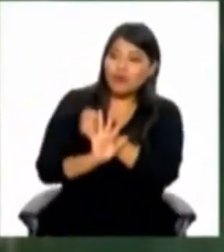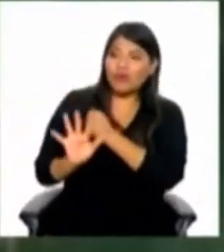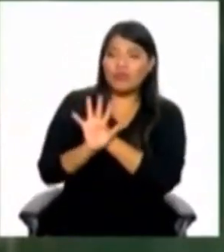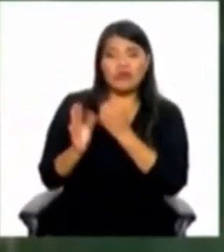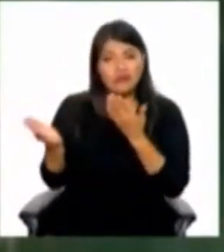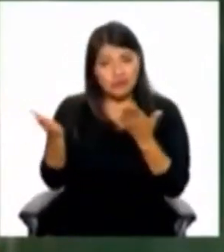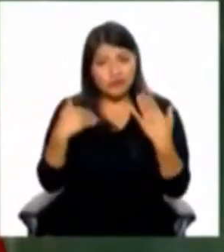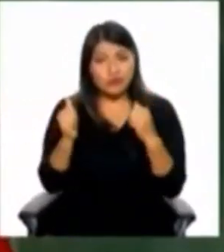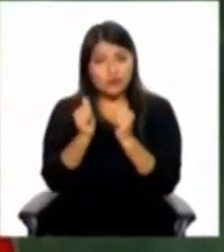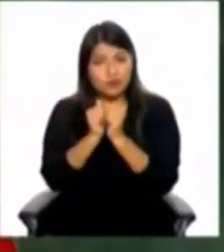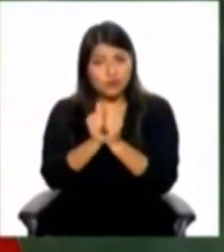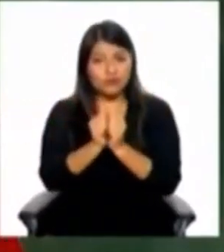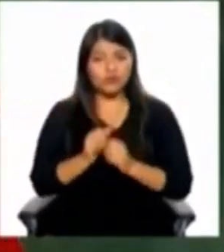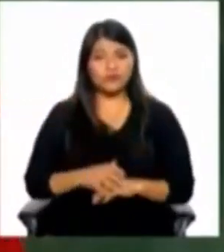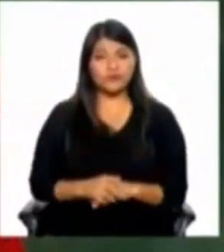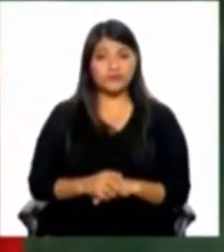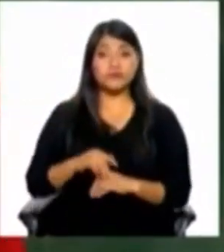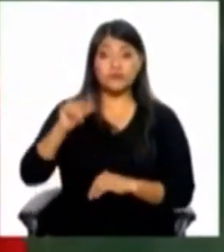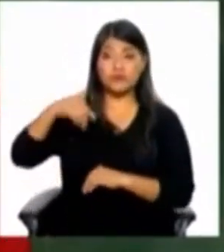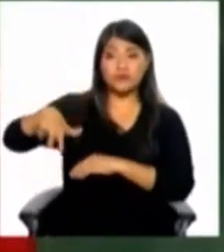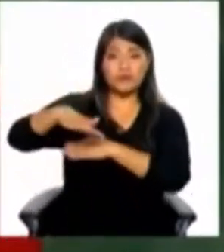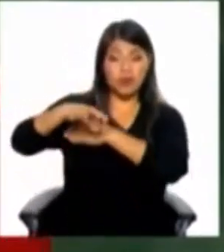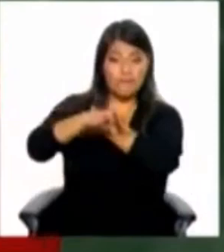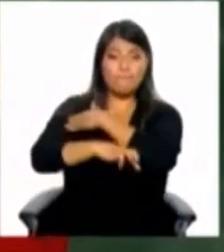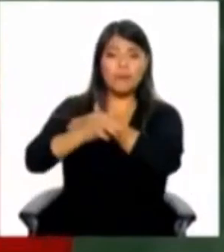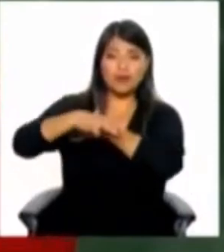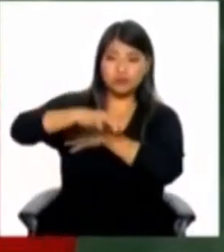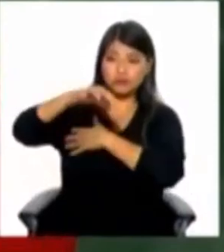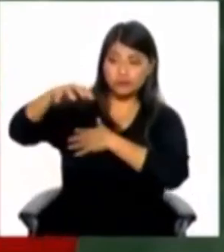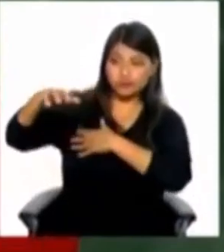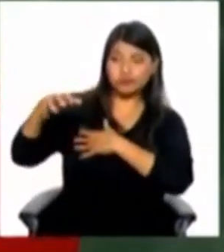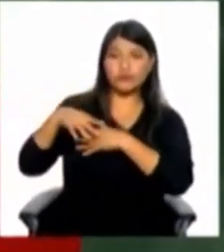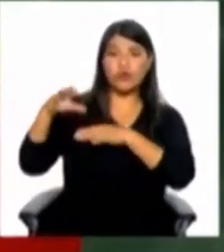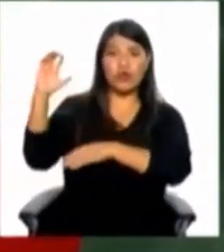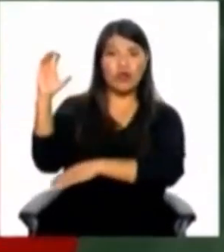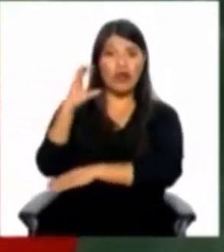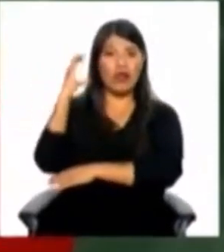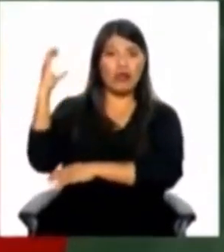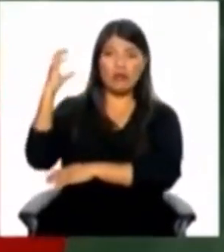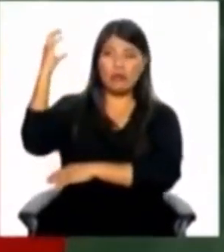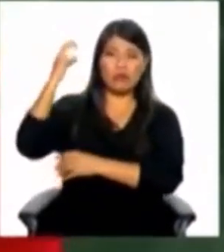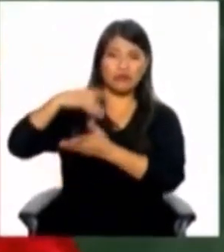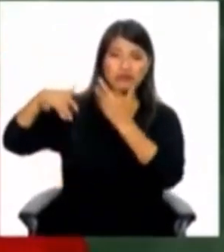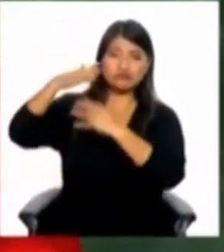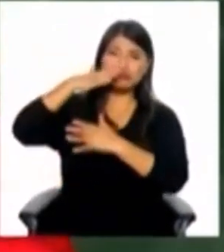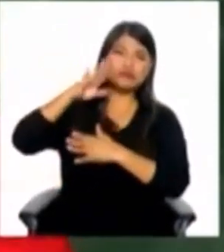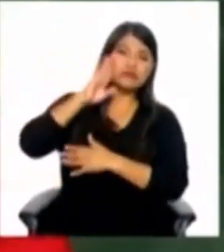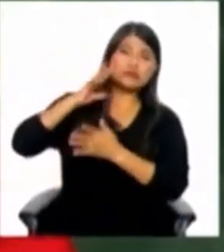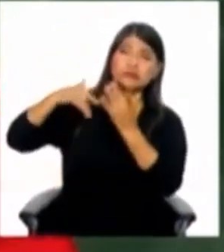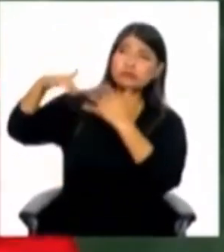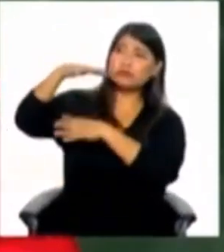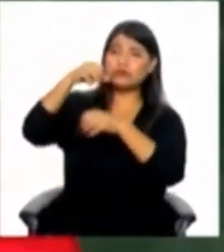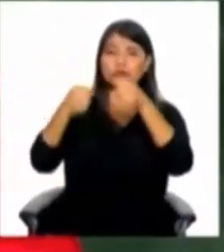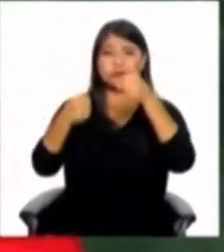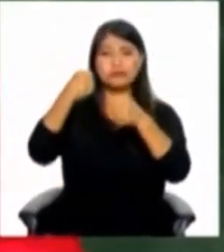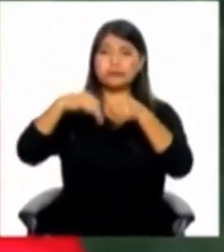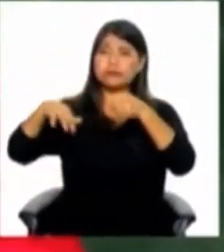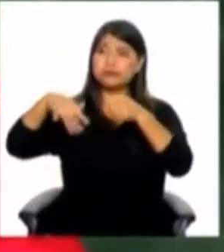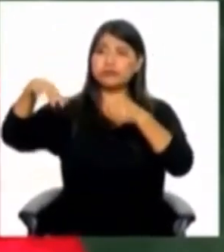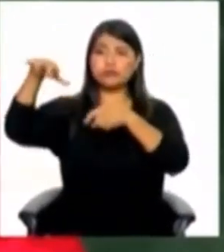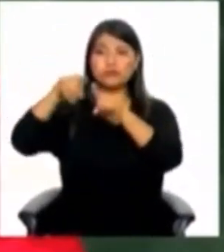hemos progresado en reducir las emisiones de carbono, pero seguimos siendo los